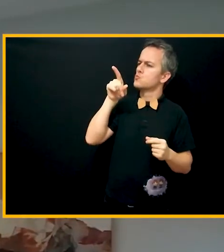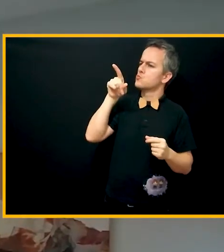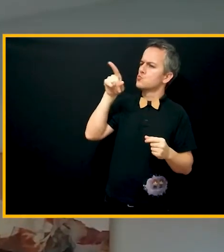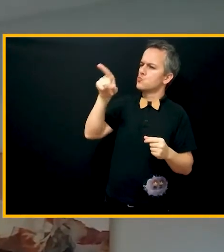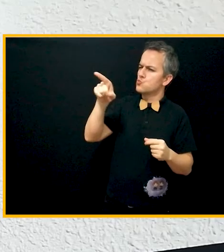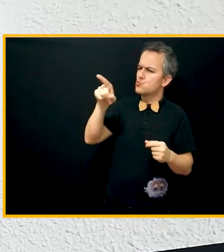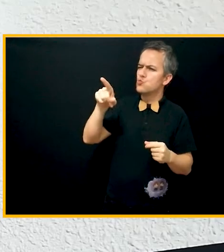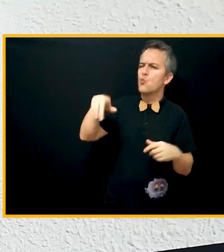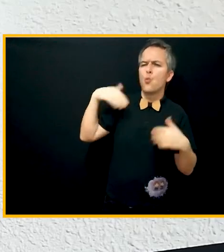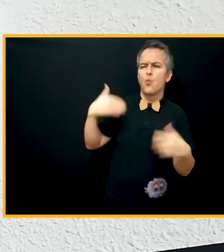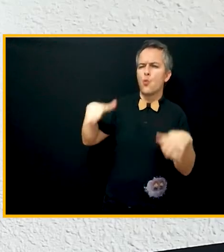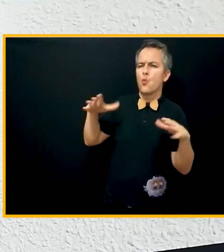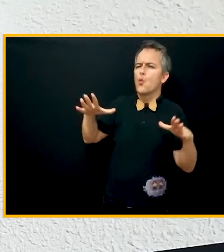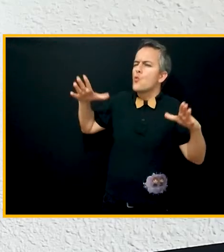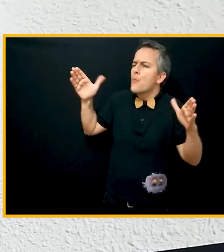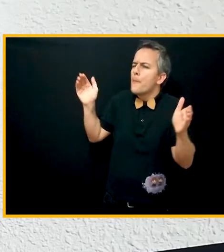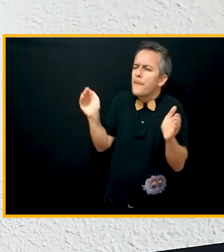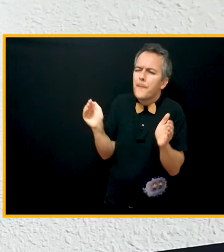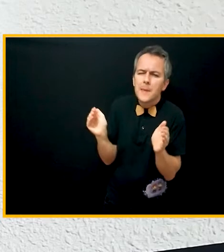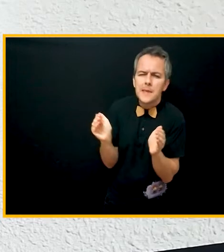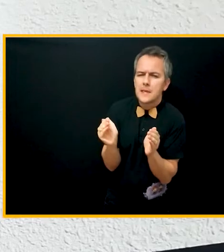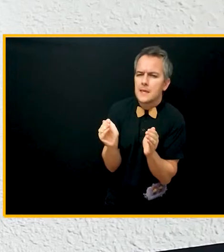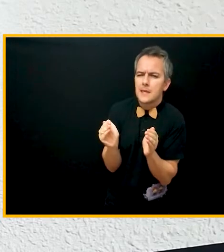very small.